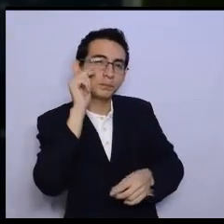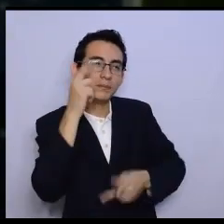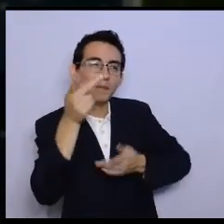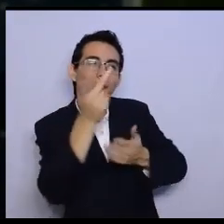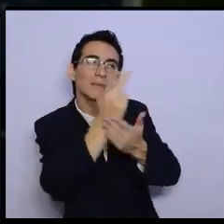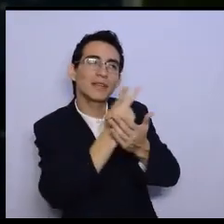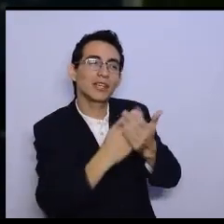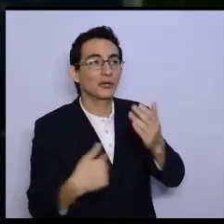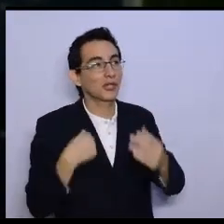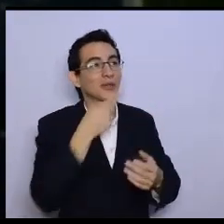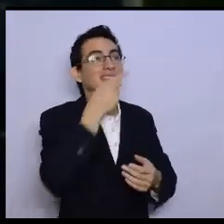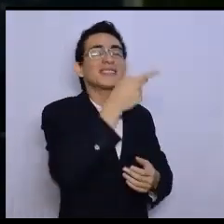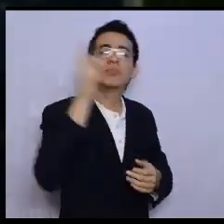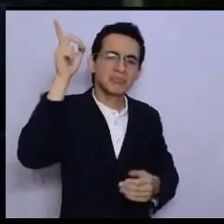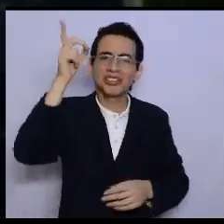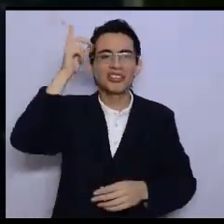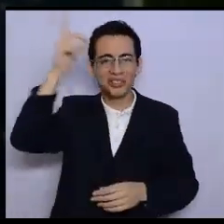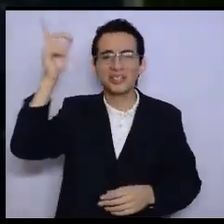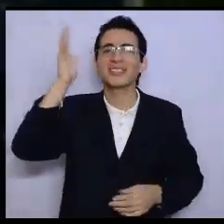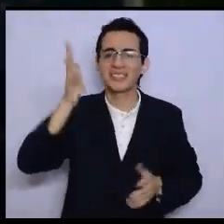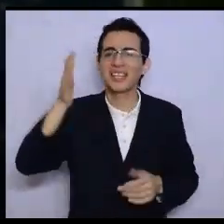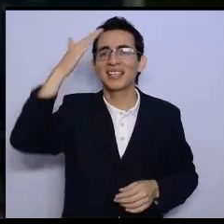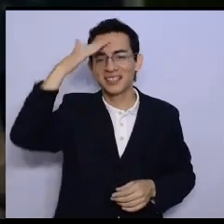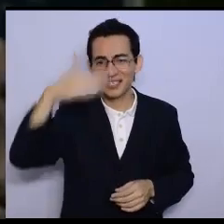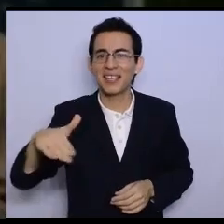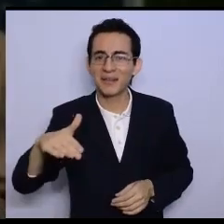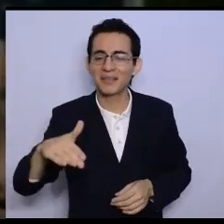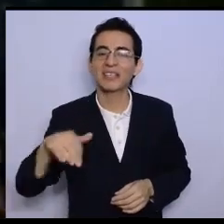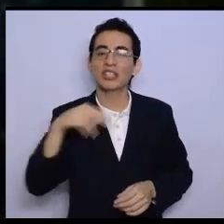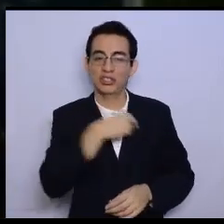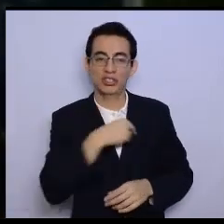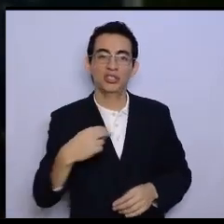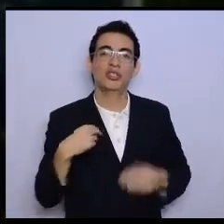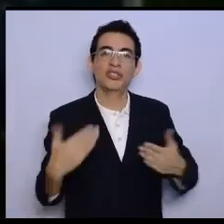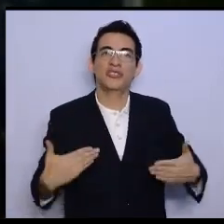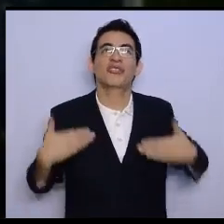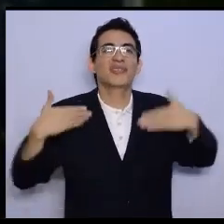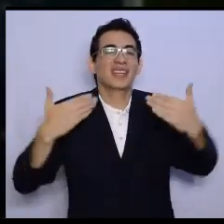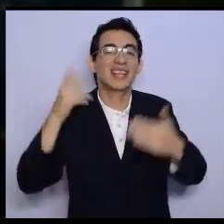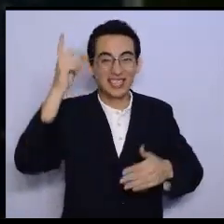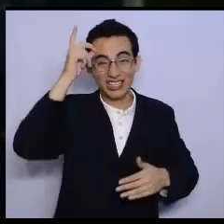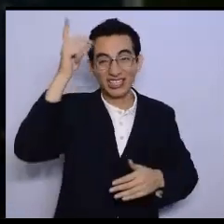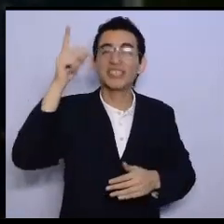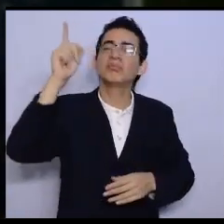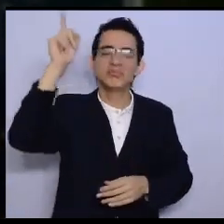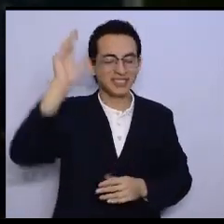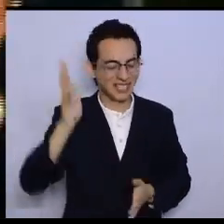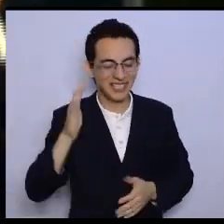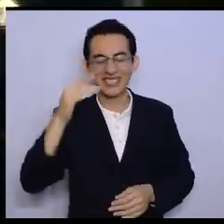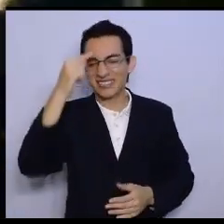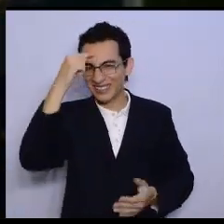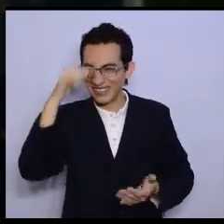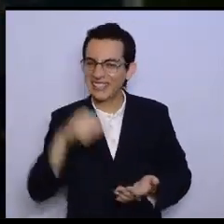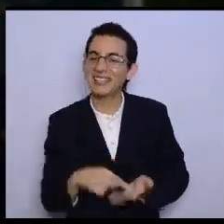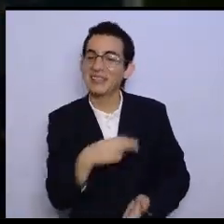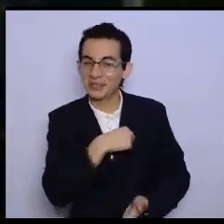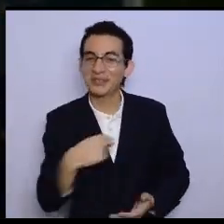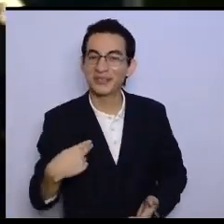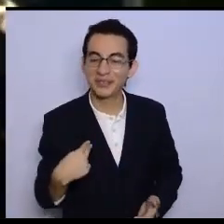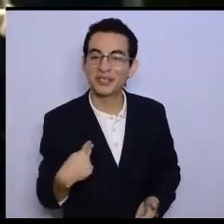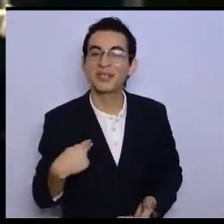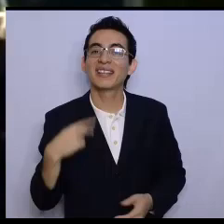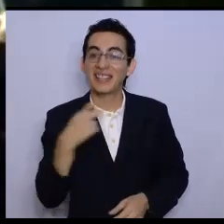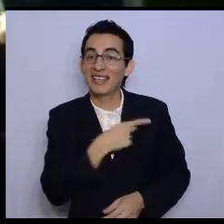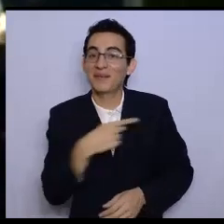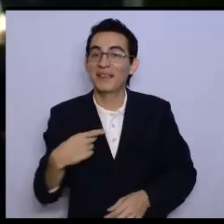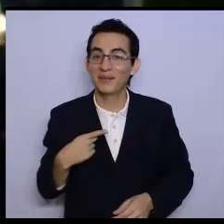lo piense, Él ya sabe lo que yo voy a pensar. Confiar en el Dios que todo lo sabe y todo lo puede, créanmelo, que es lo mejor